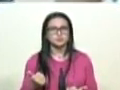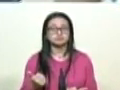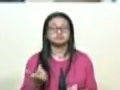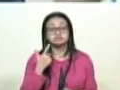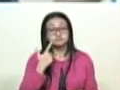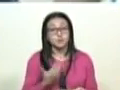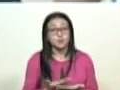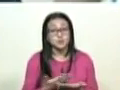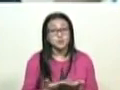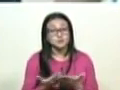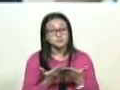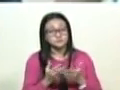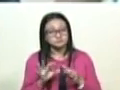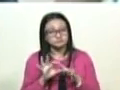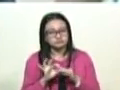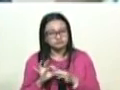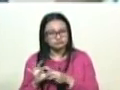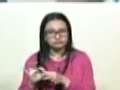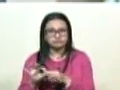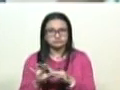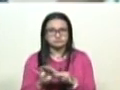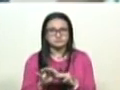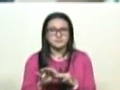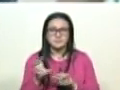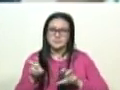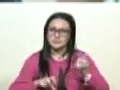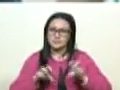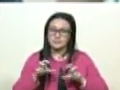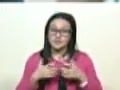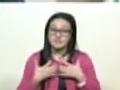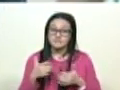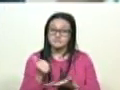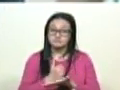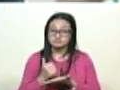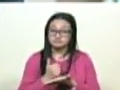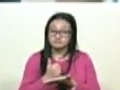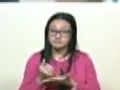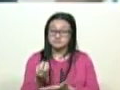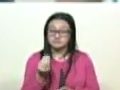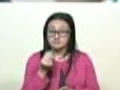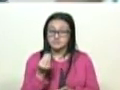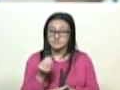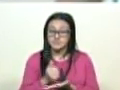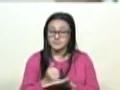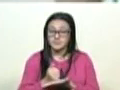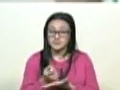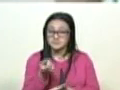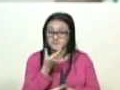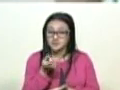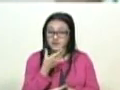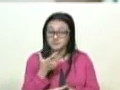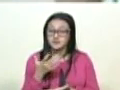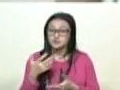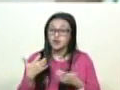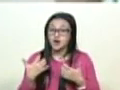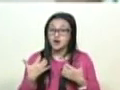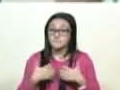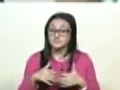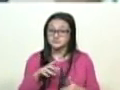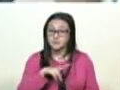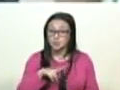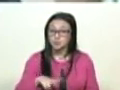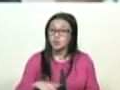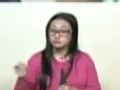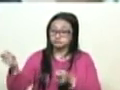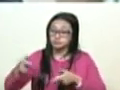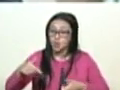planteando, estudiando alianzas estratégicas en fábricas de medicamentos del Estado donde empresas portuguesas puedan entrar y producir medicamentos